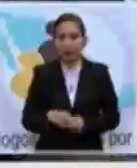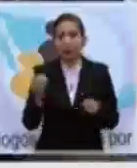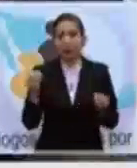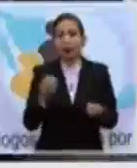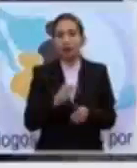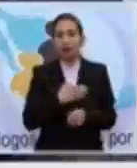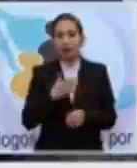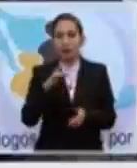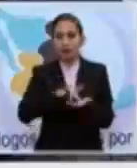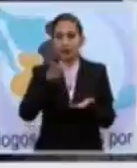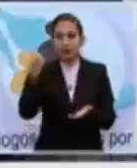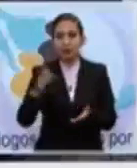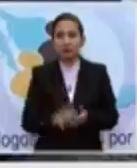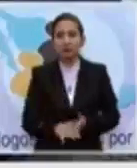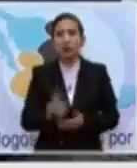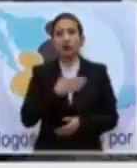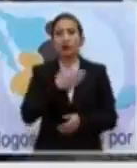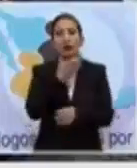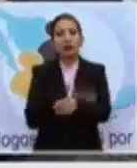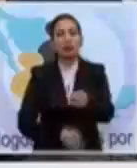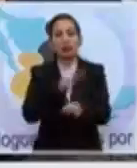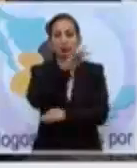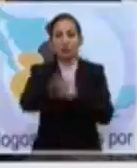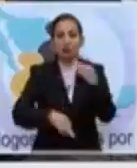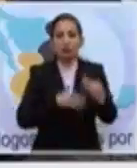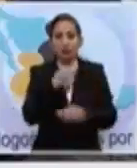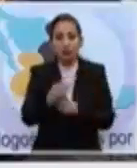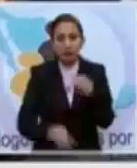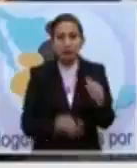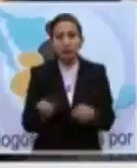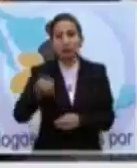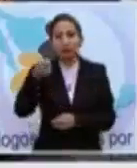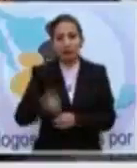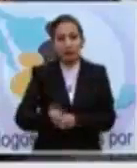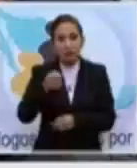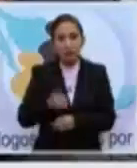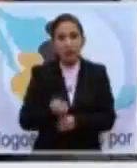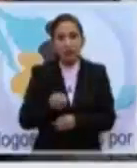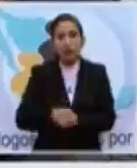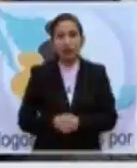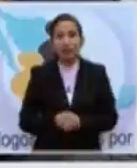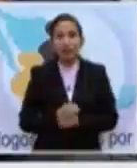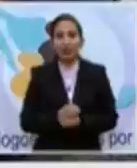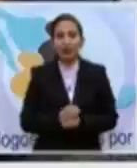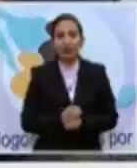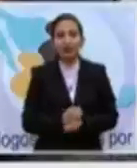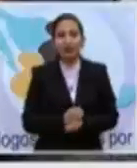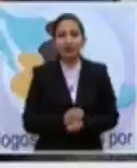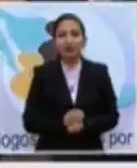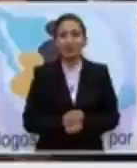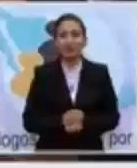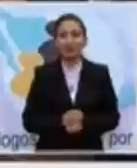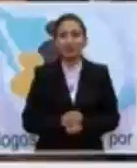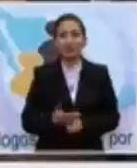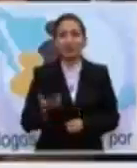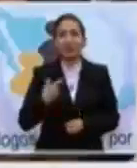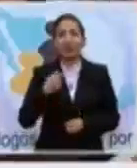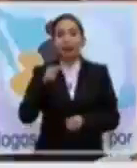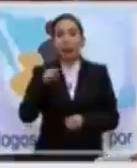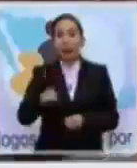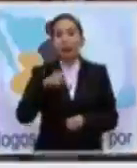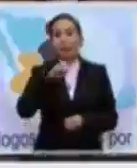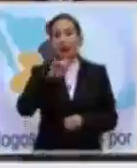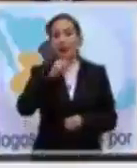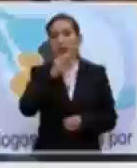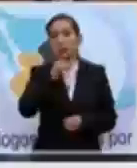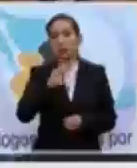Muchas gracias. Muy buenas tardes, tengan todos ustedes. Saludo con agrado a mis compañeros, el senador Armando Neira